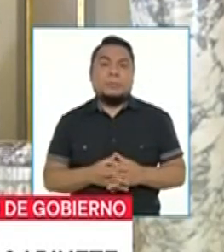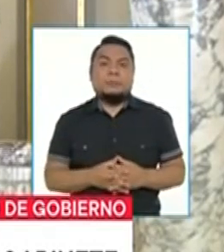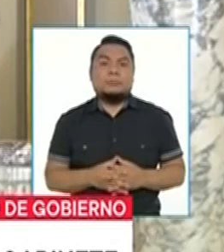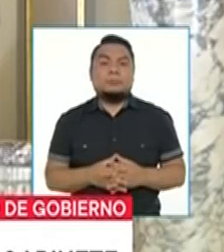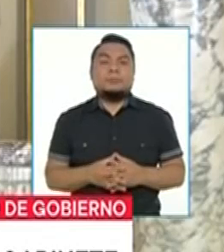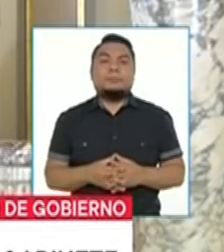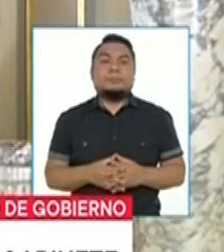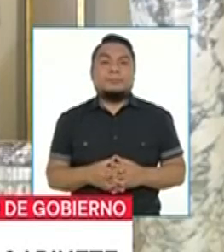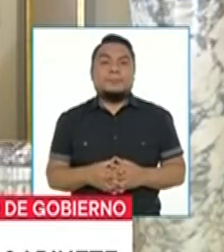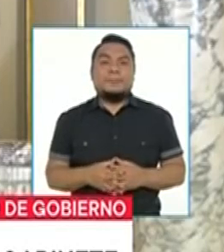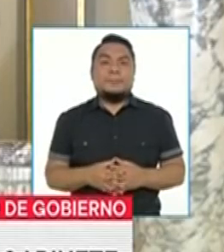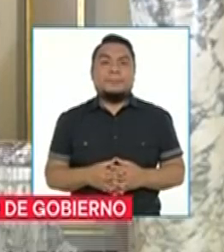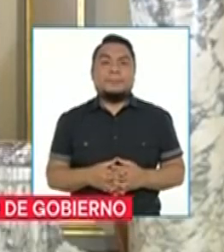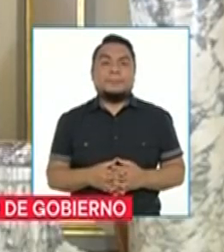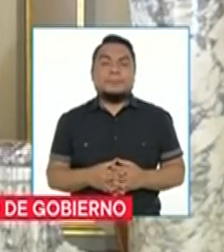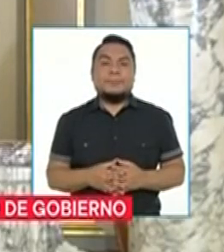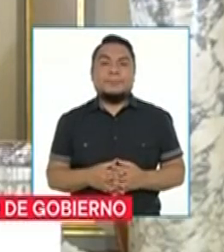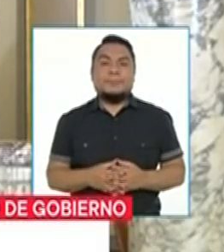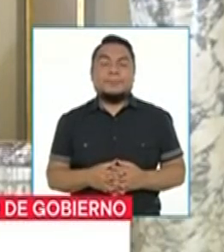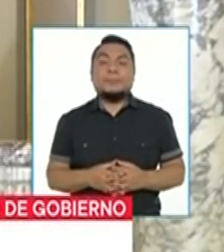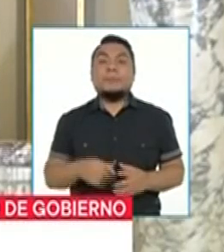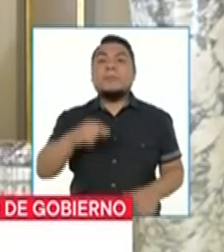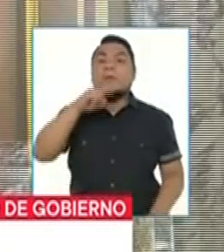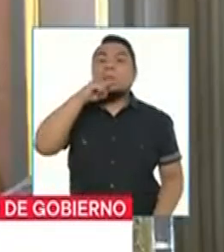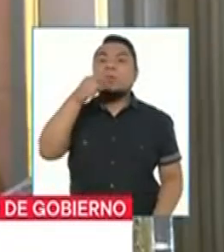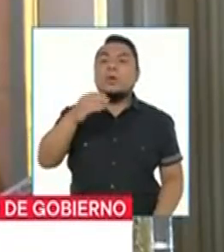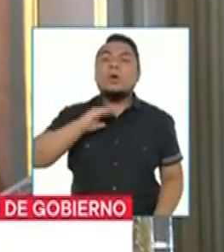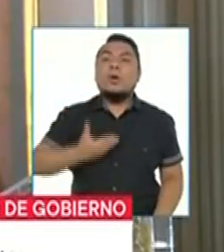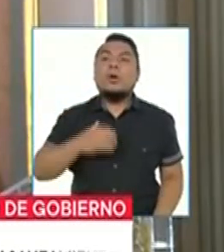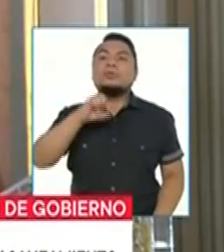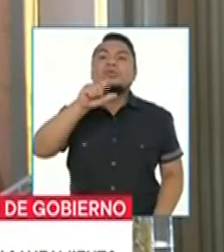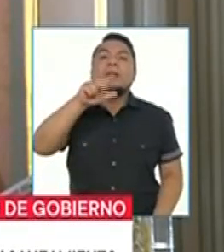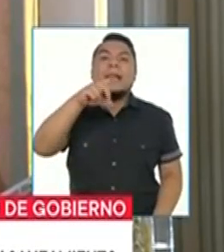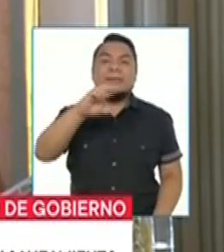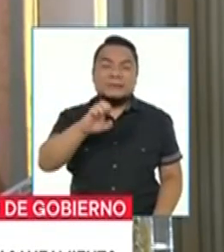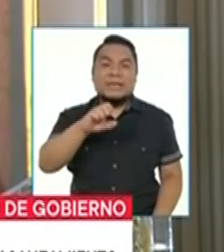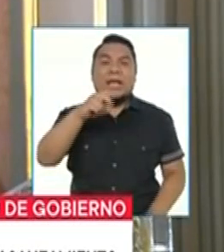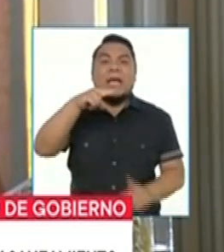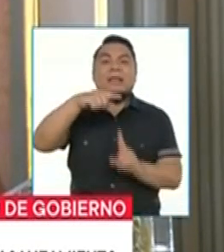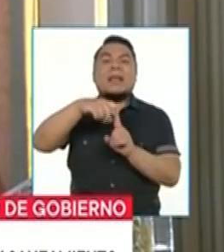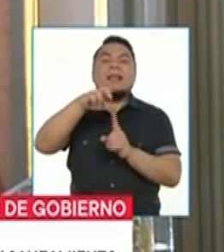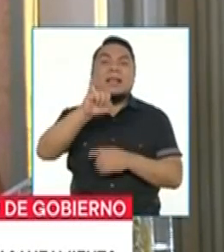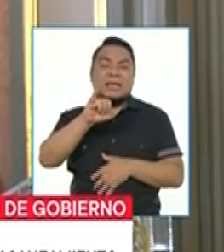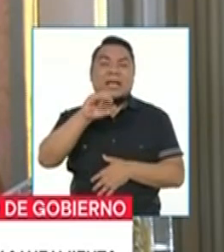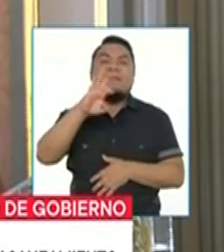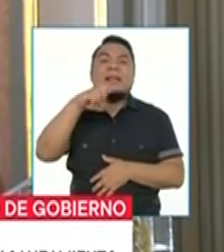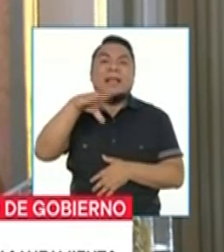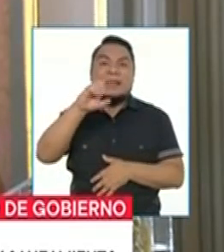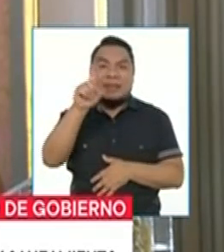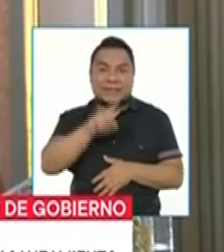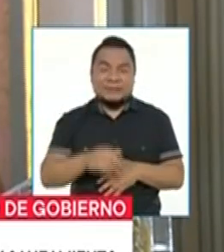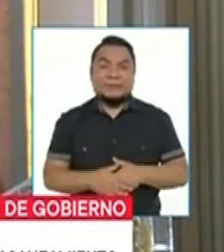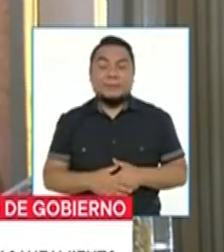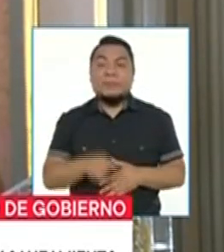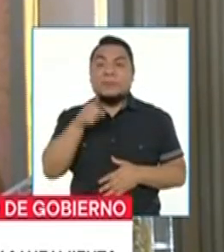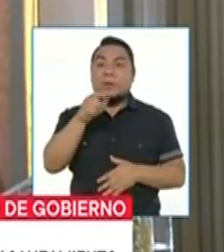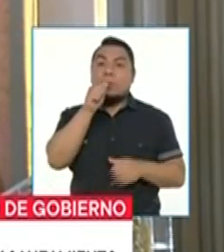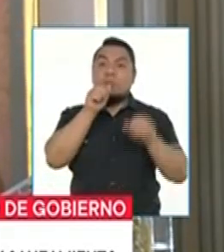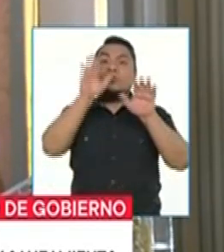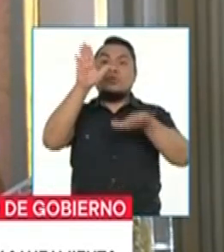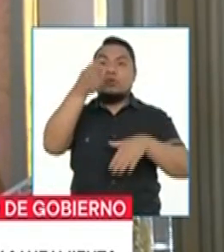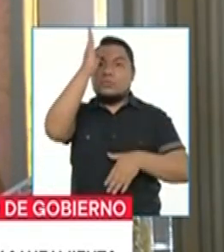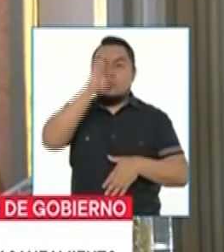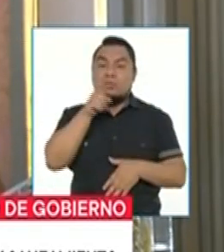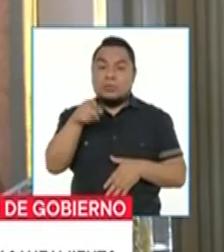creo que todo esto que estamos revisando en esta primera parte resulta esperanzador, marca un horizonte, pero está